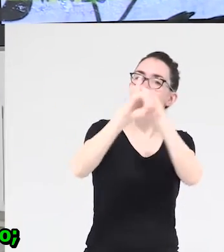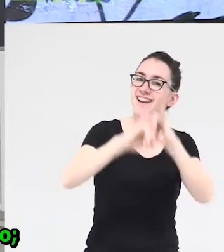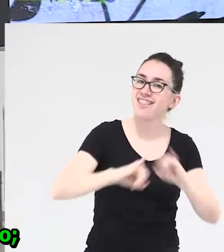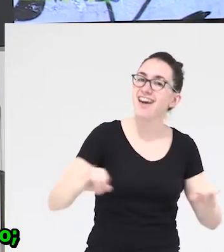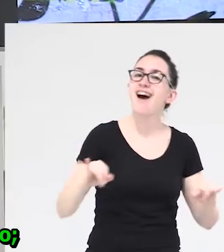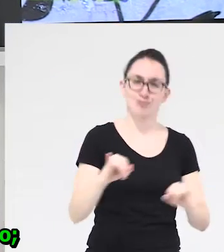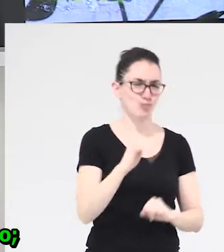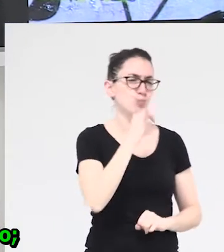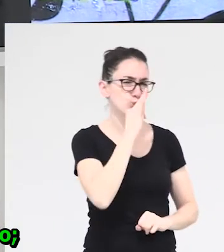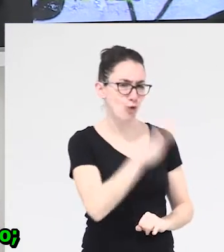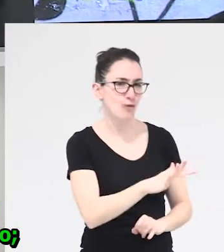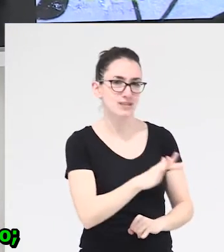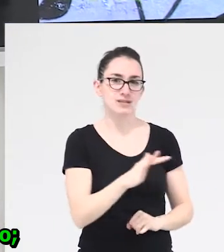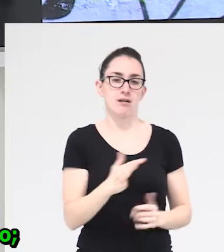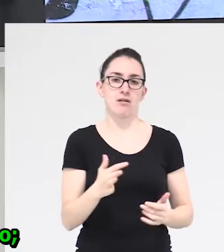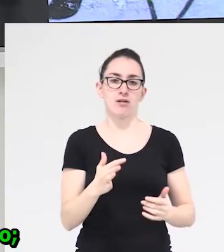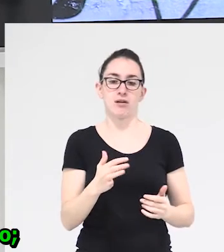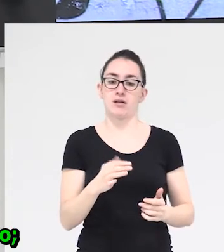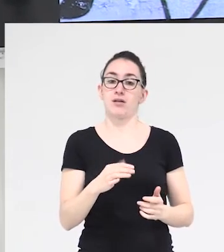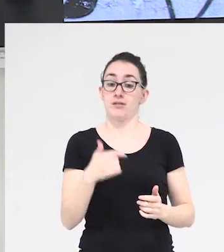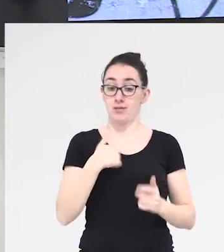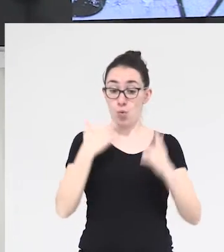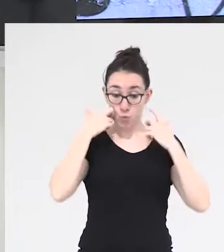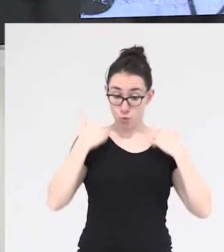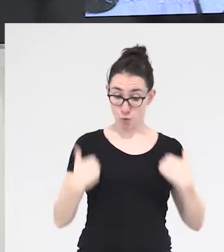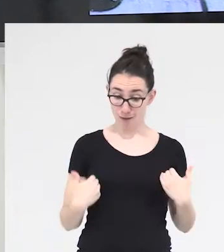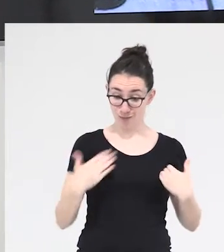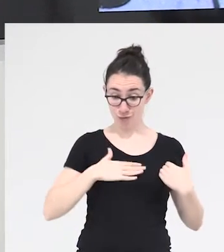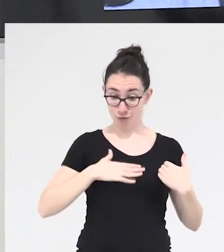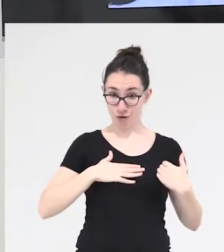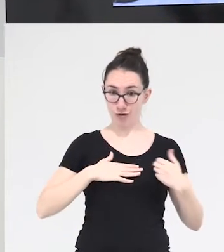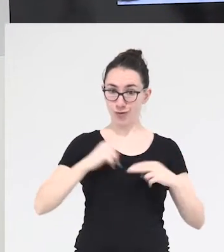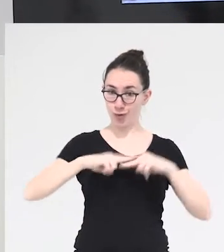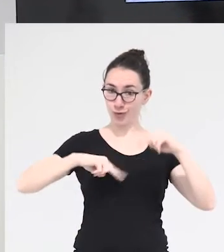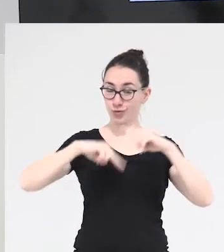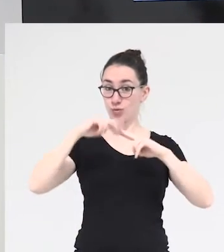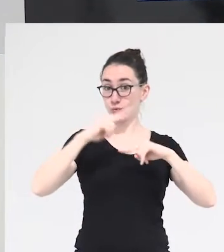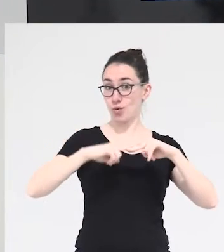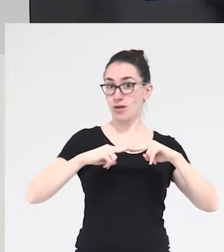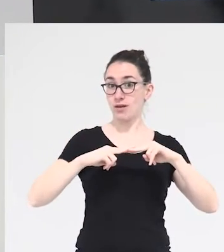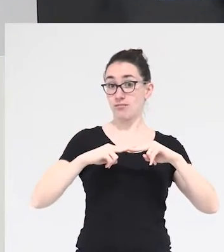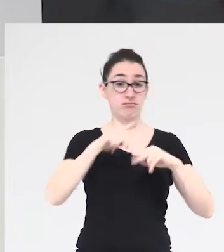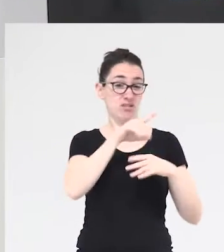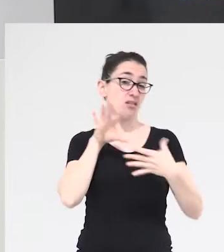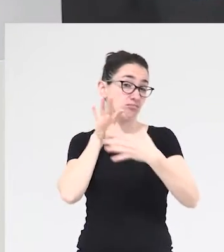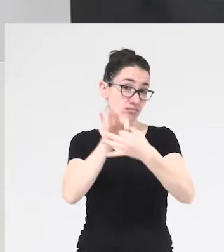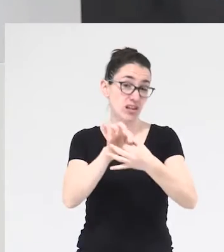felicidad que desde donde construimos el cuerpo, que tiene que ver esto también con formas